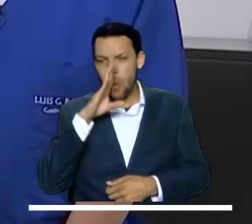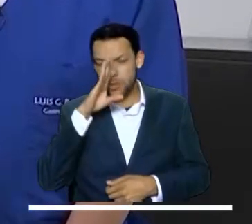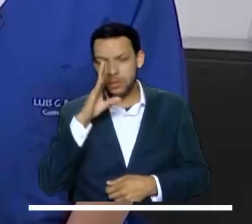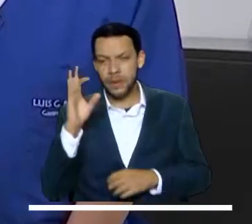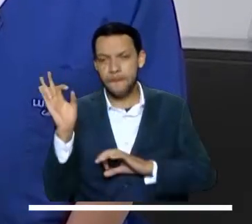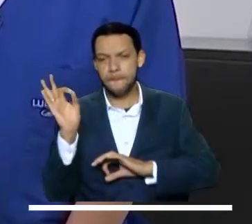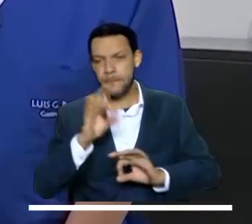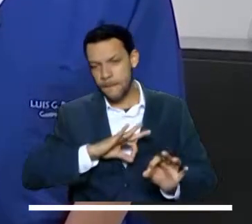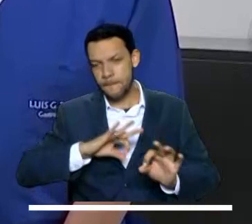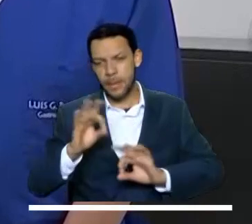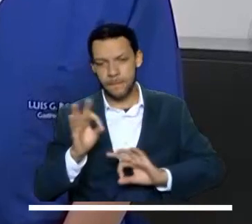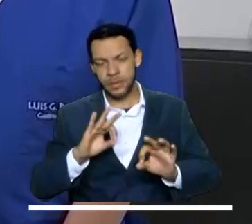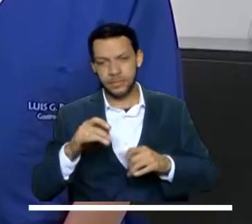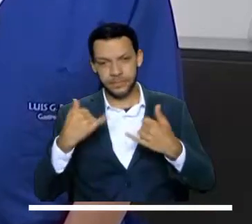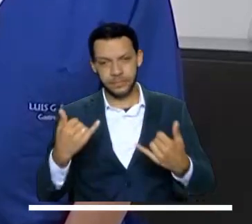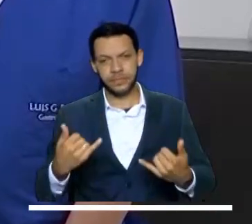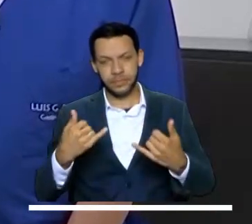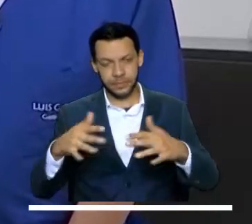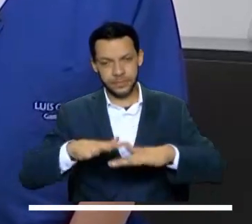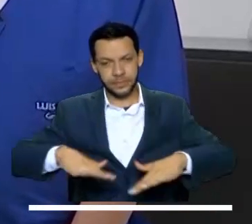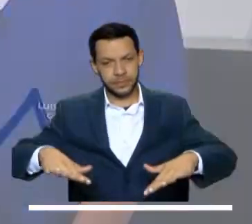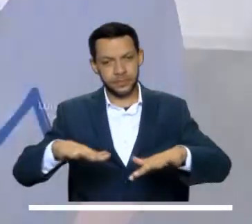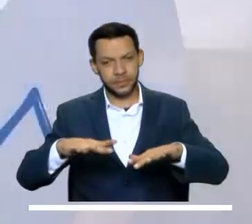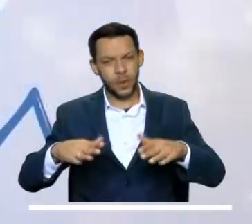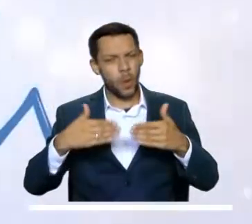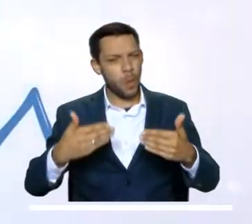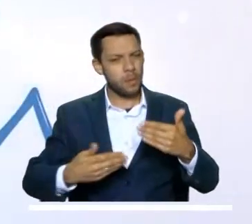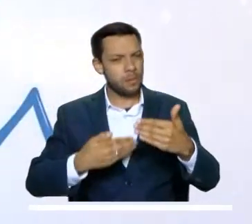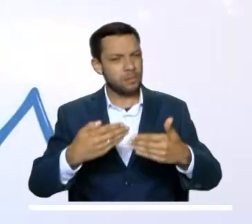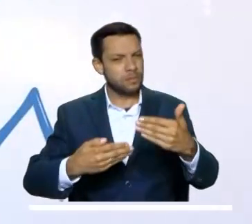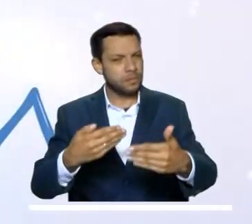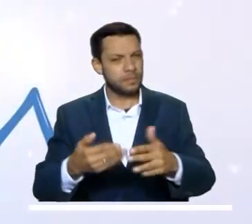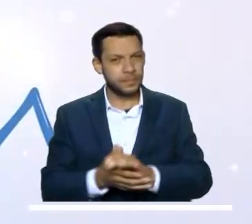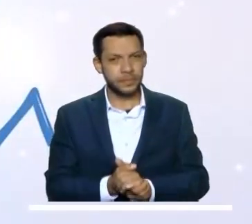prevención. Vamos a ver en la sala de procedimientos.